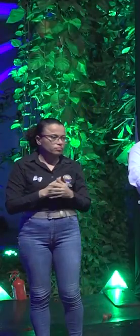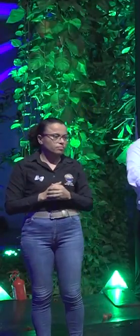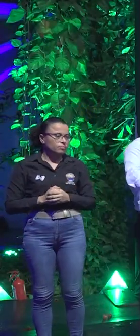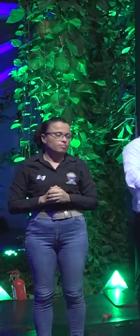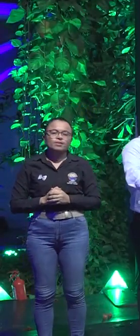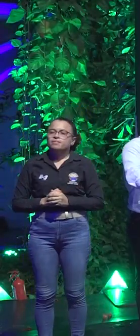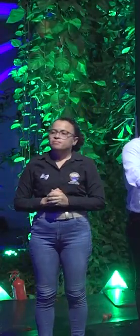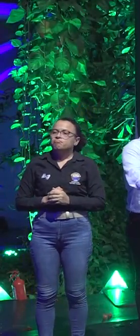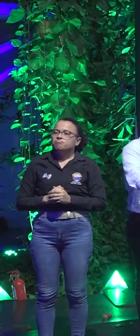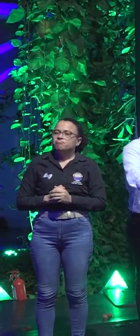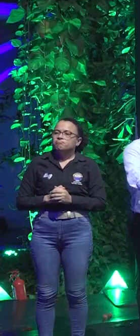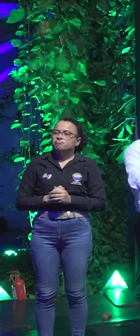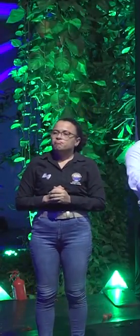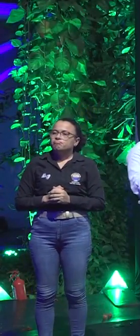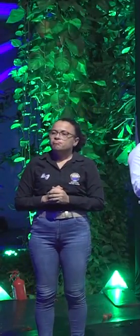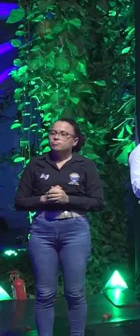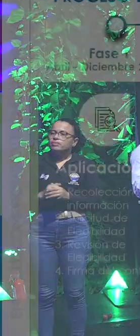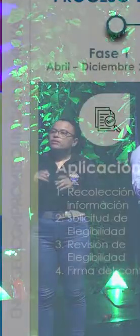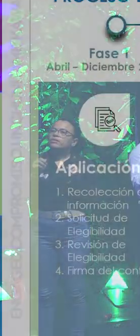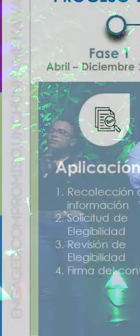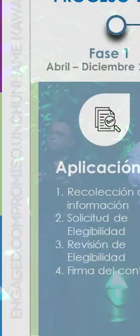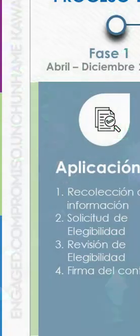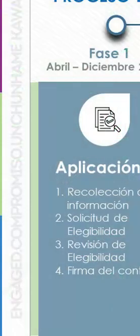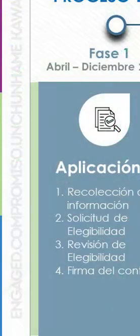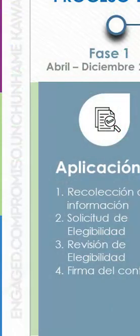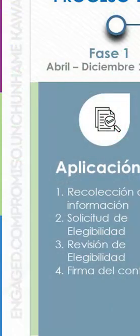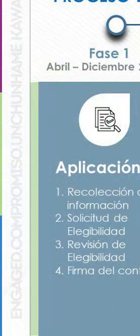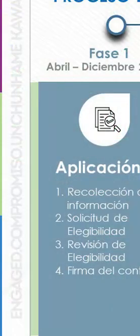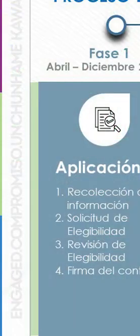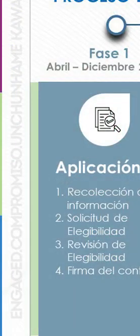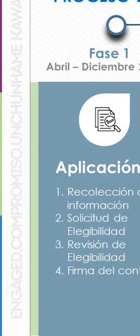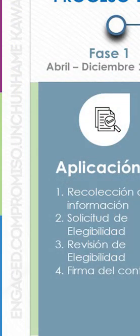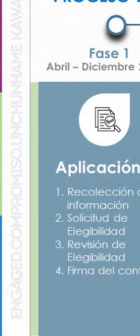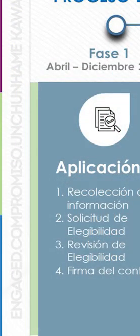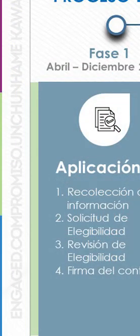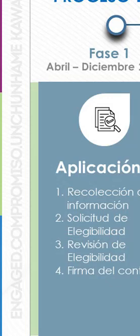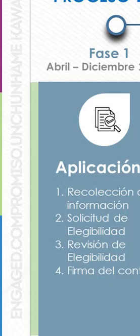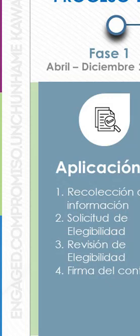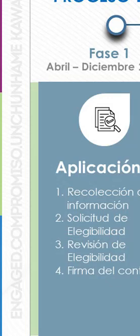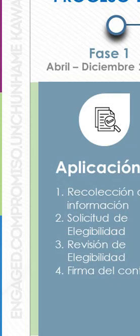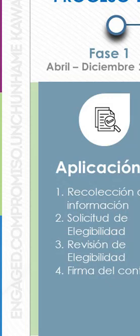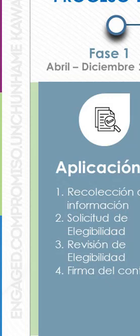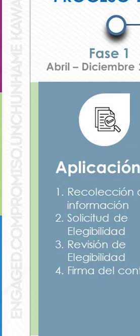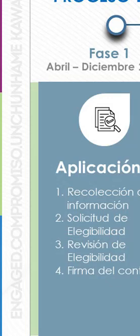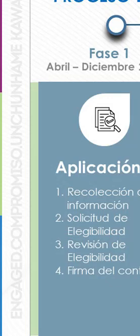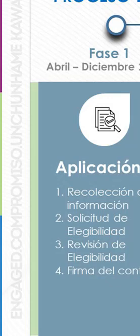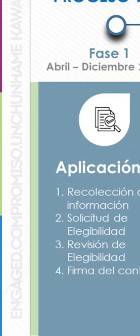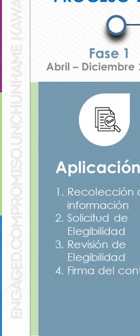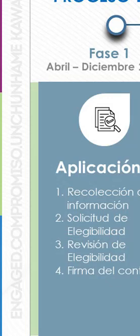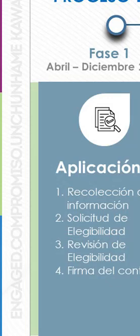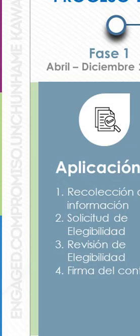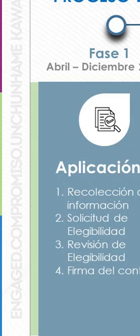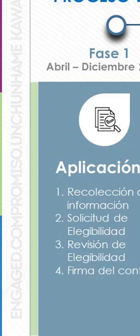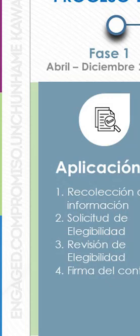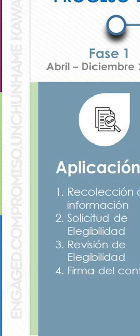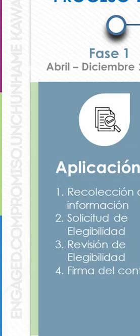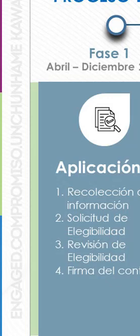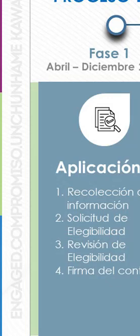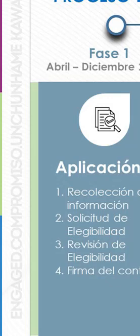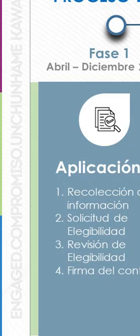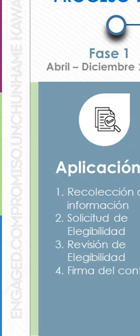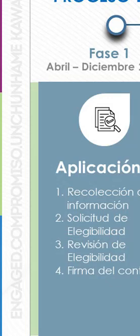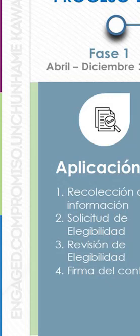bueno, empezamos. Aplicamos en diciembre del 2021 un documento muy extenso de